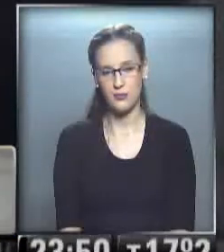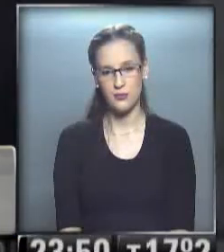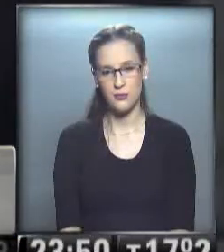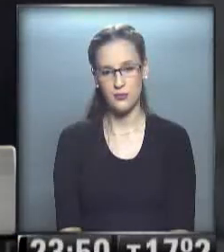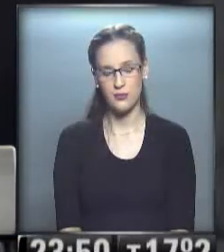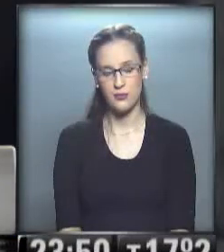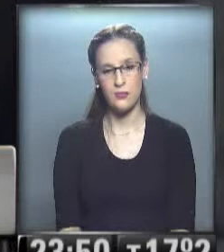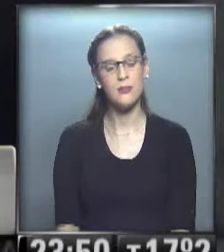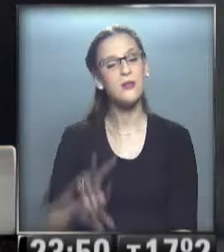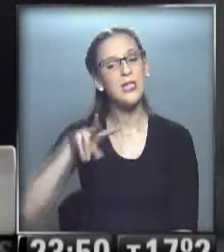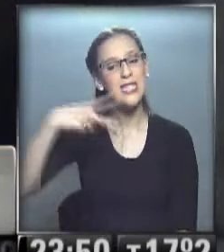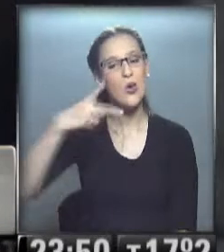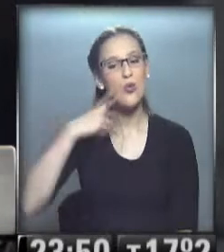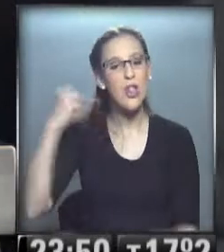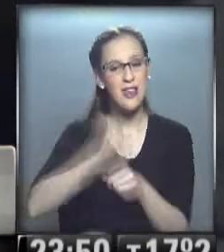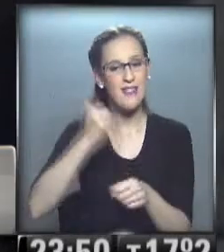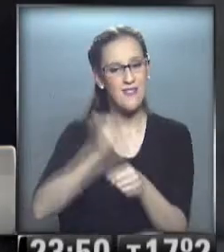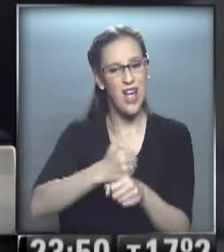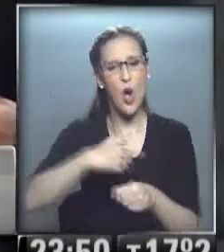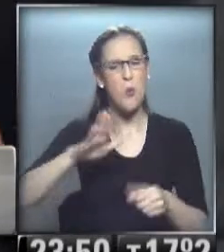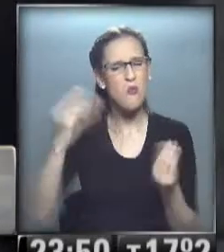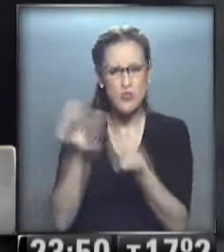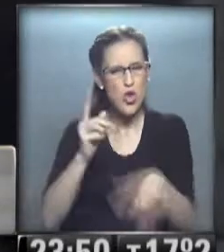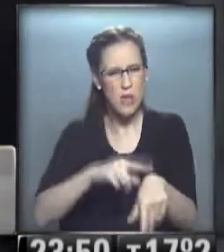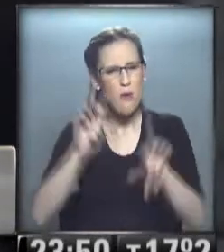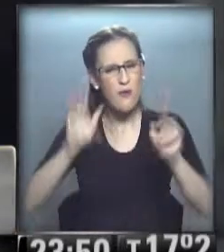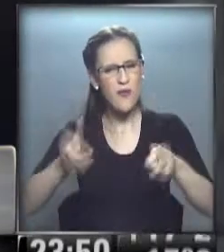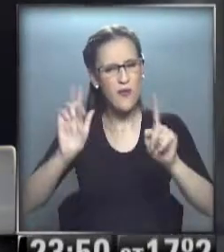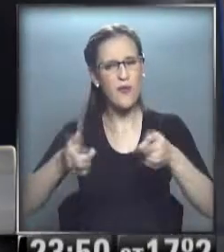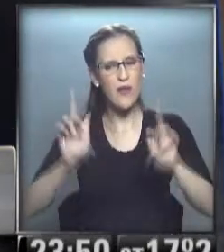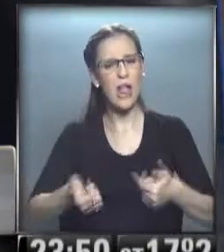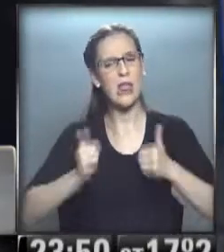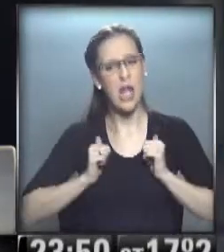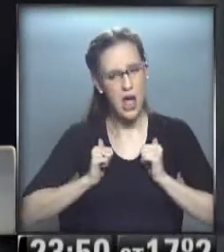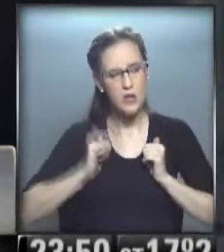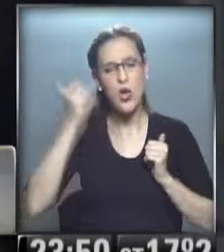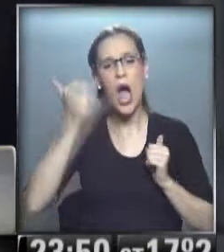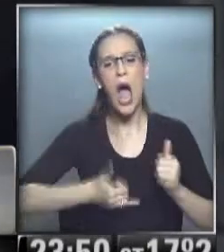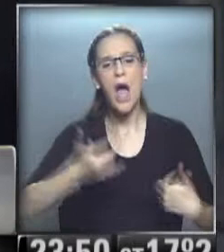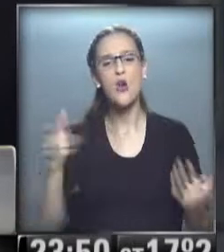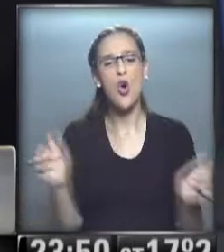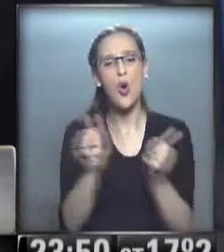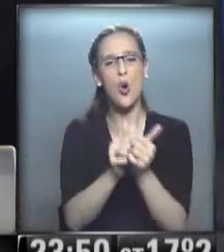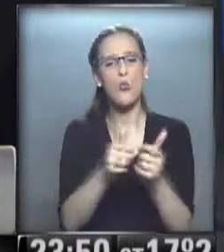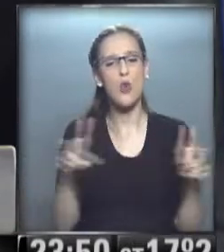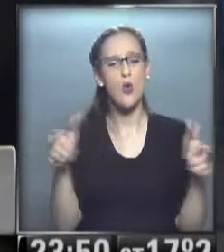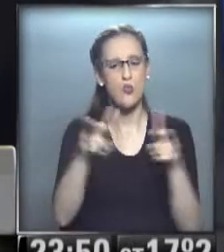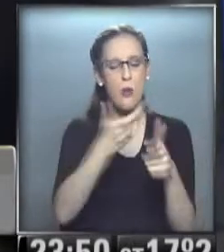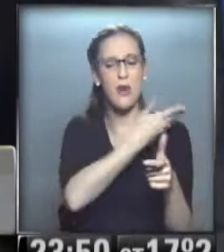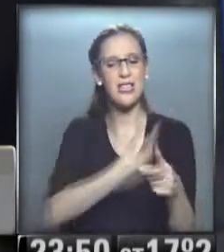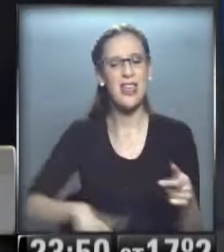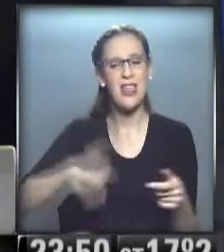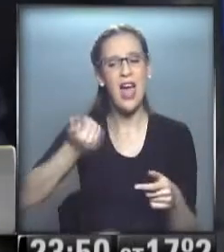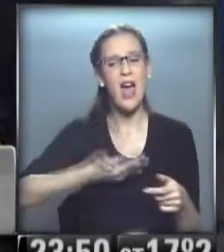En su segundo día laboral, luego de varias semanas de reposo, Cristina Fernández recibió en Olivos al presidente de la AFSCA, Martín Sabatella, al